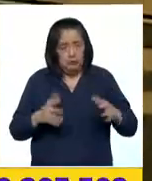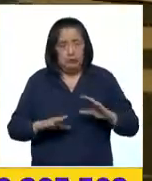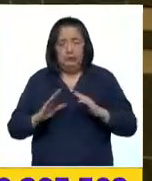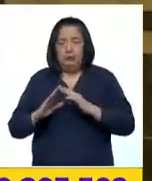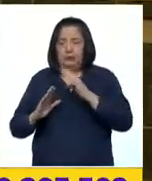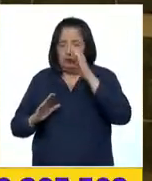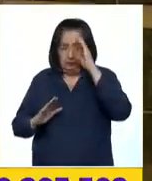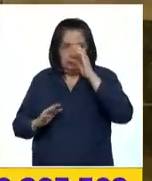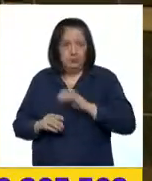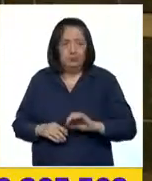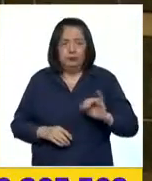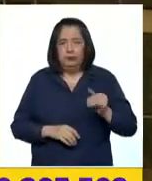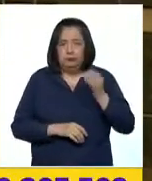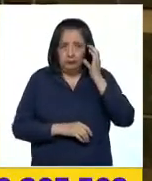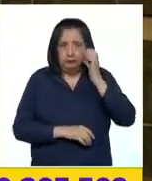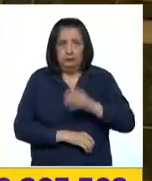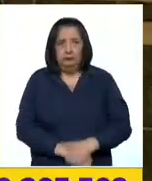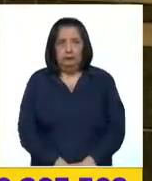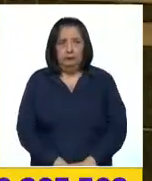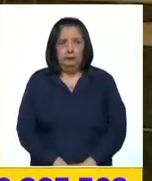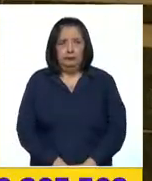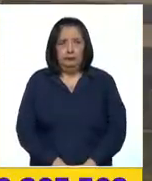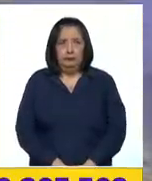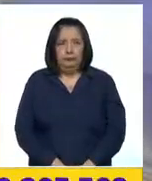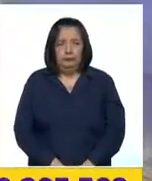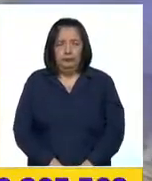la comisaría de San Juan de Miraflores.